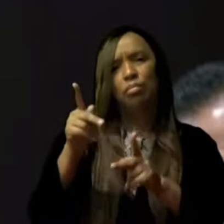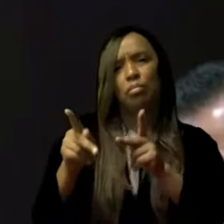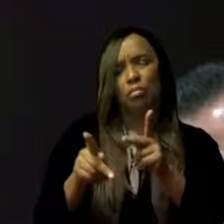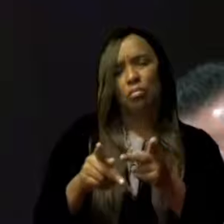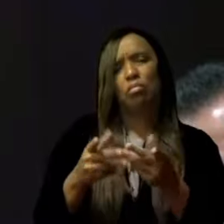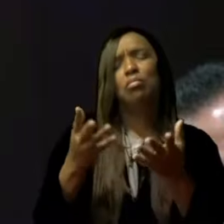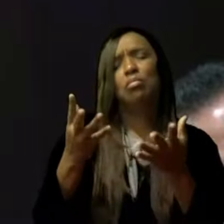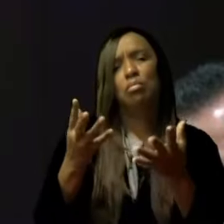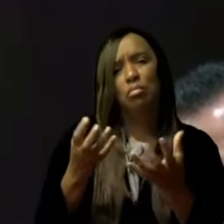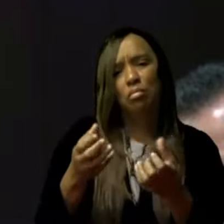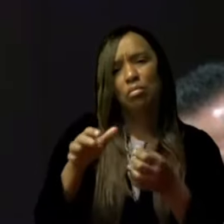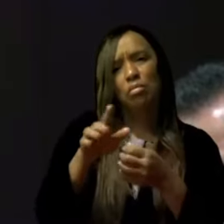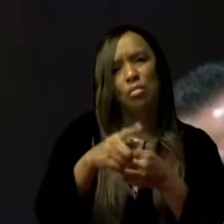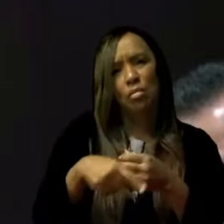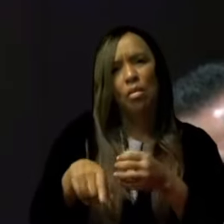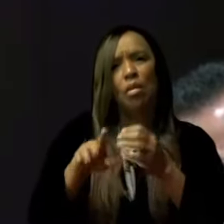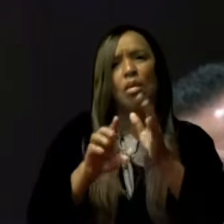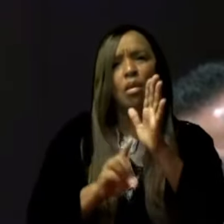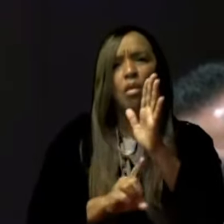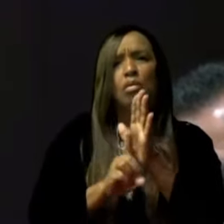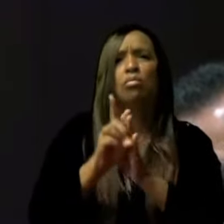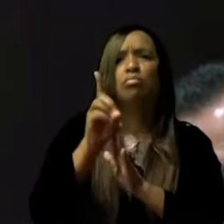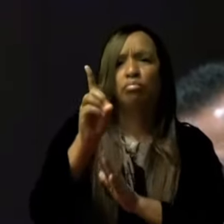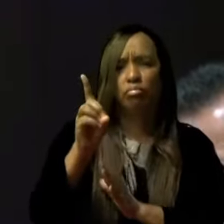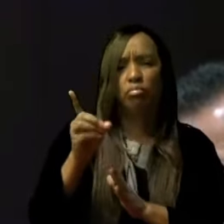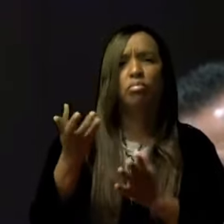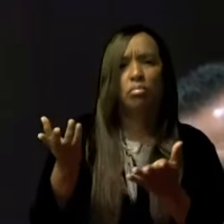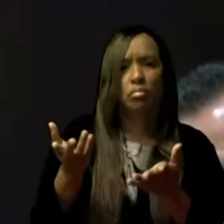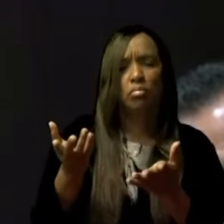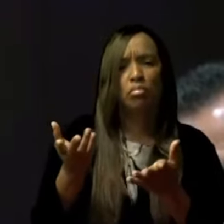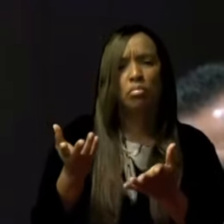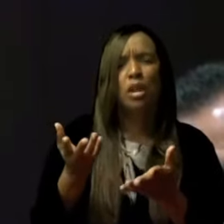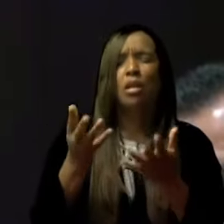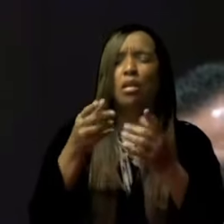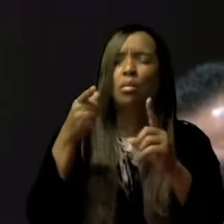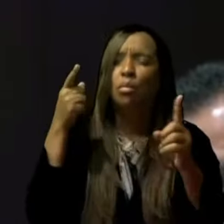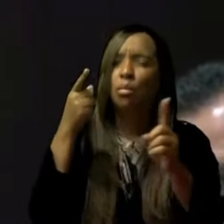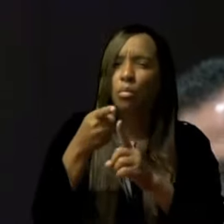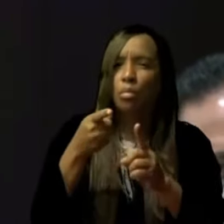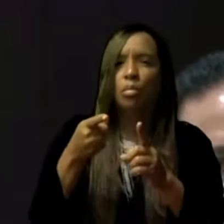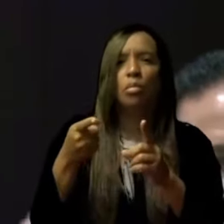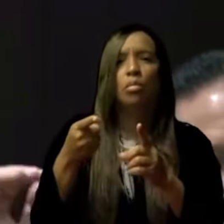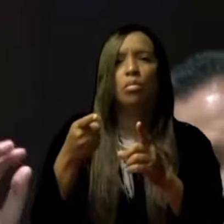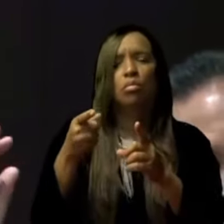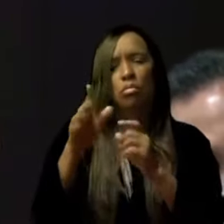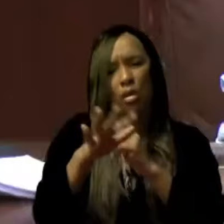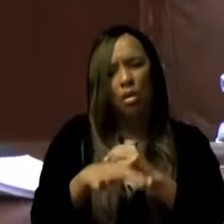desarrollen, y ese es nuestro propósito, desarrollar la comunidad. Muchas gracias.